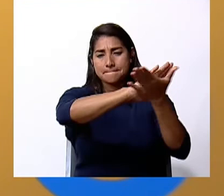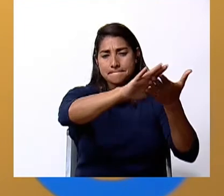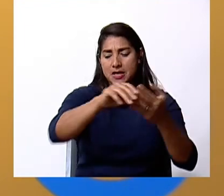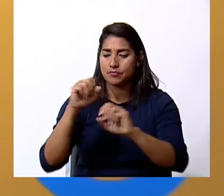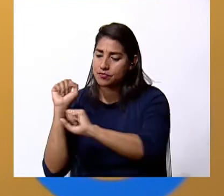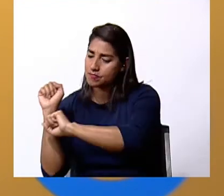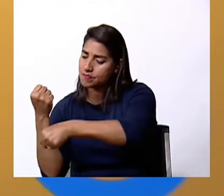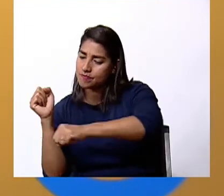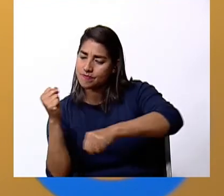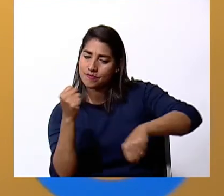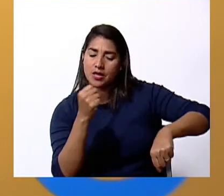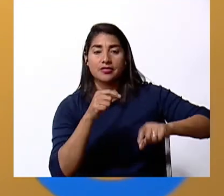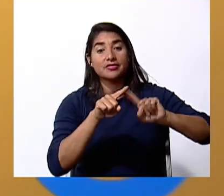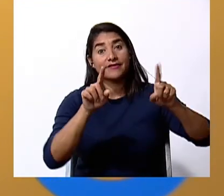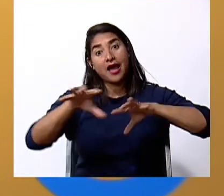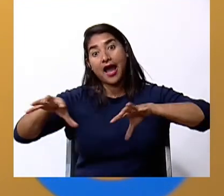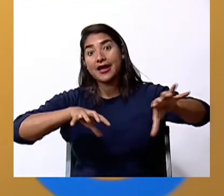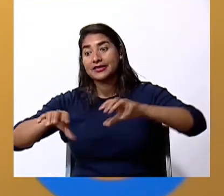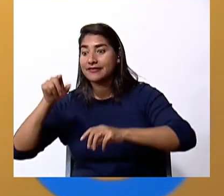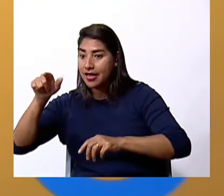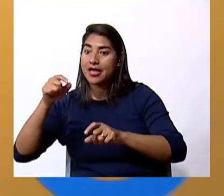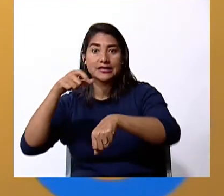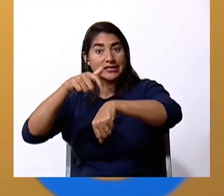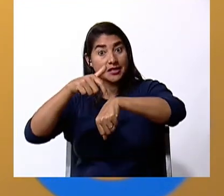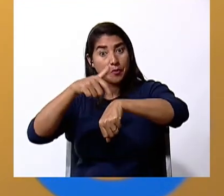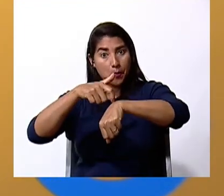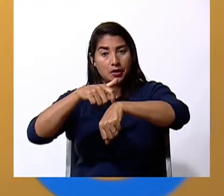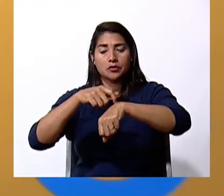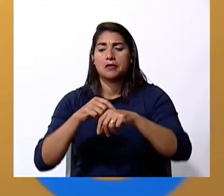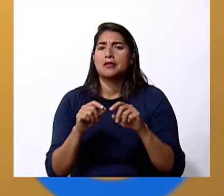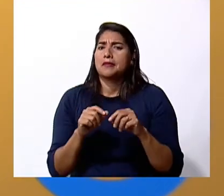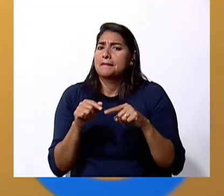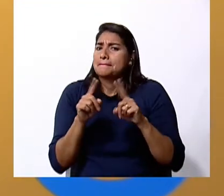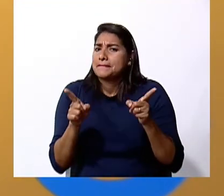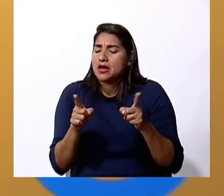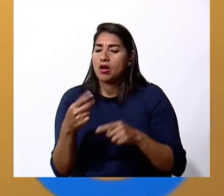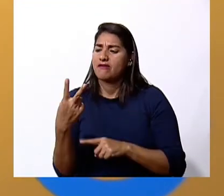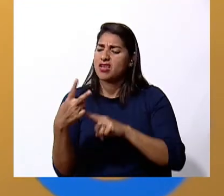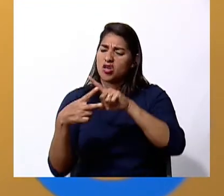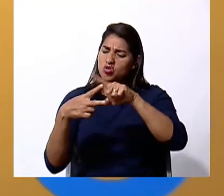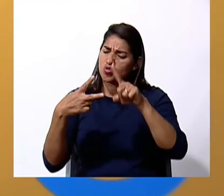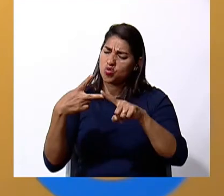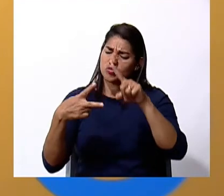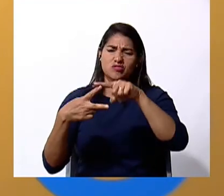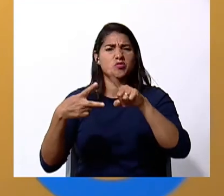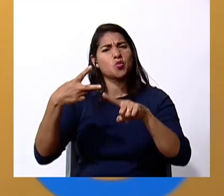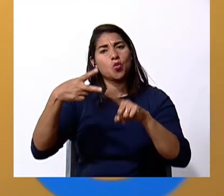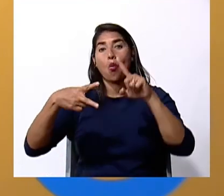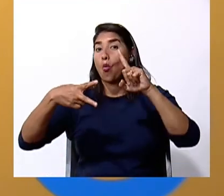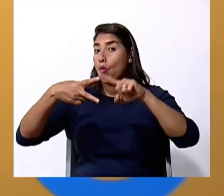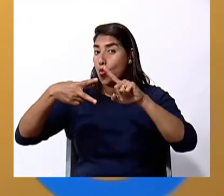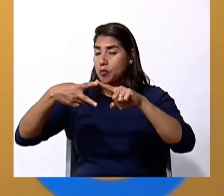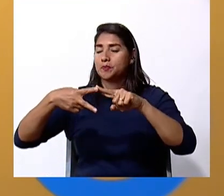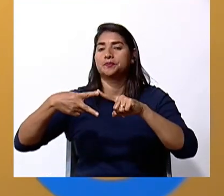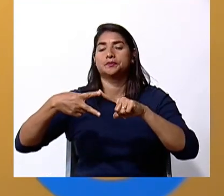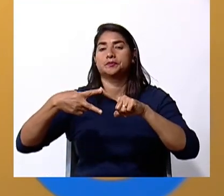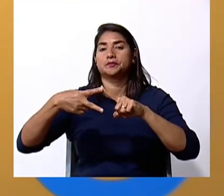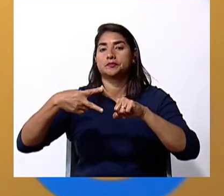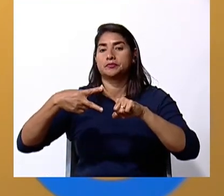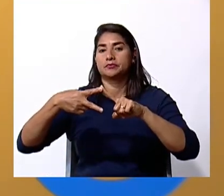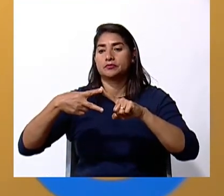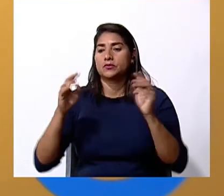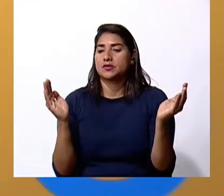y algunas otras actividades en ese momento. Pero habían 2 tipos de cabildos. Uno era el